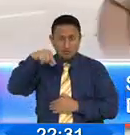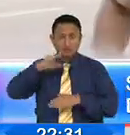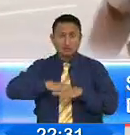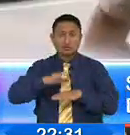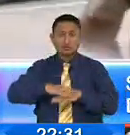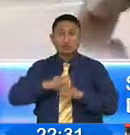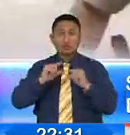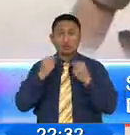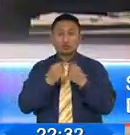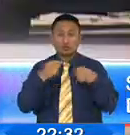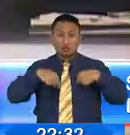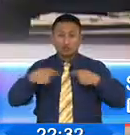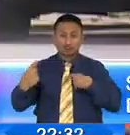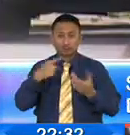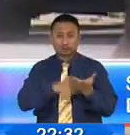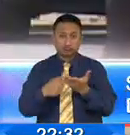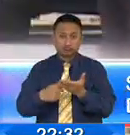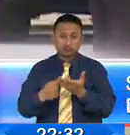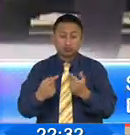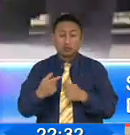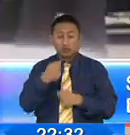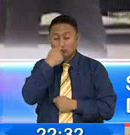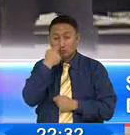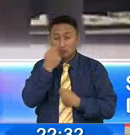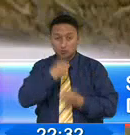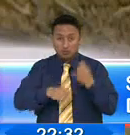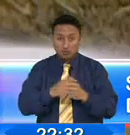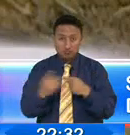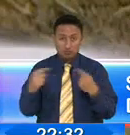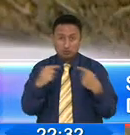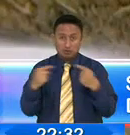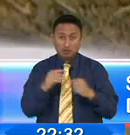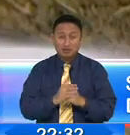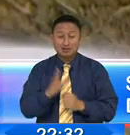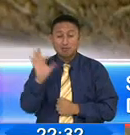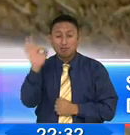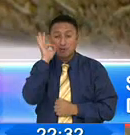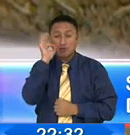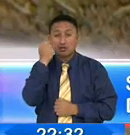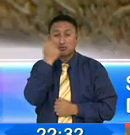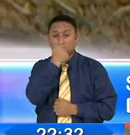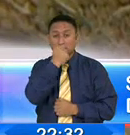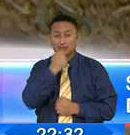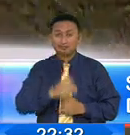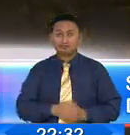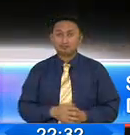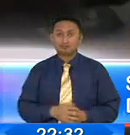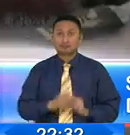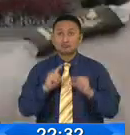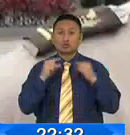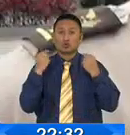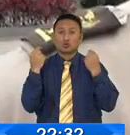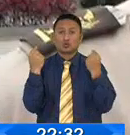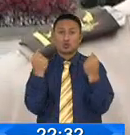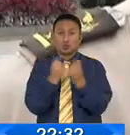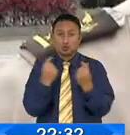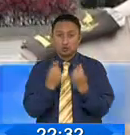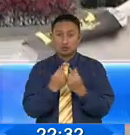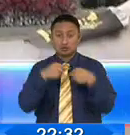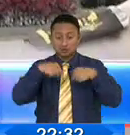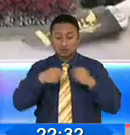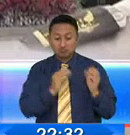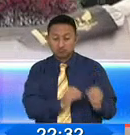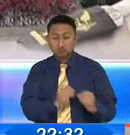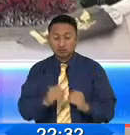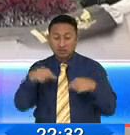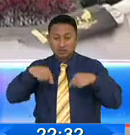de territorio, debido a la venta de droga, entre ellas la marihuana y la cocaína. Son grupos que tratan de organizarse,